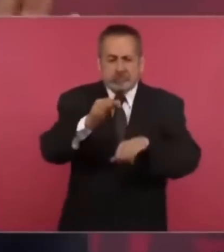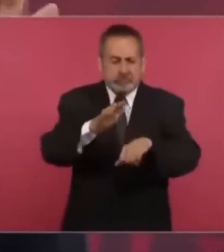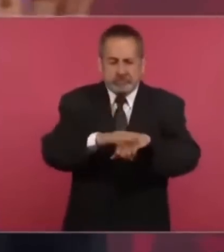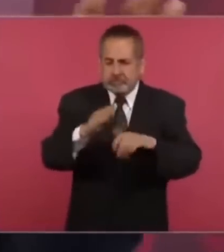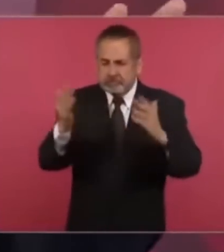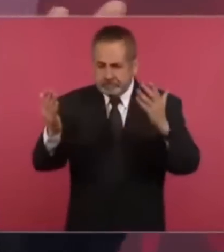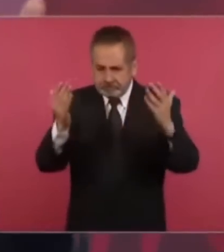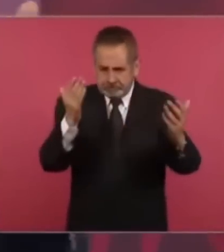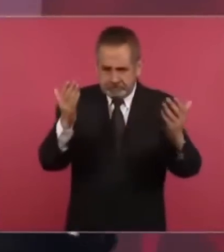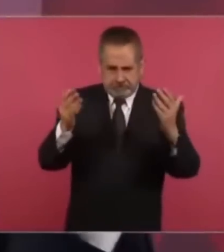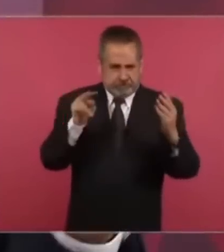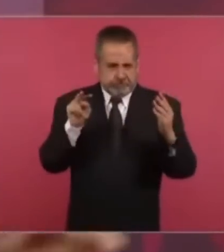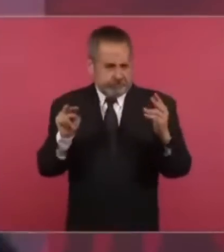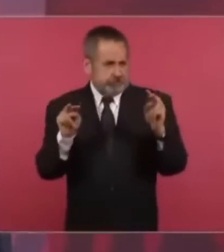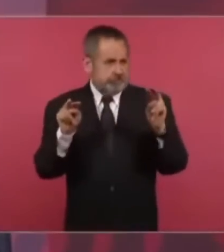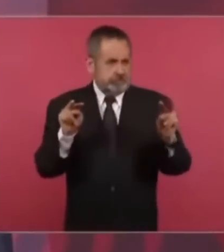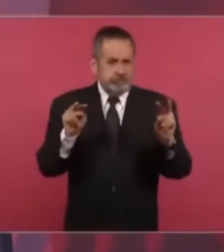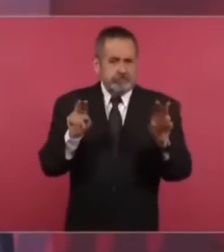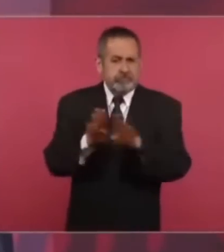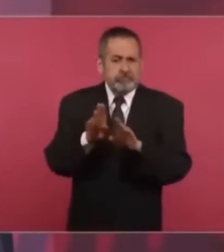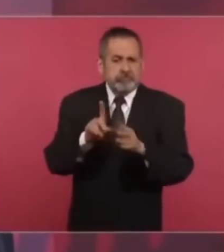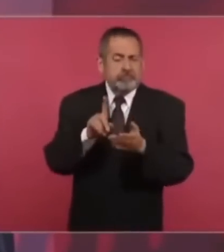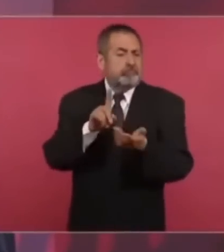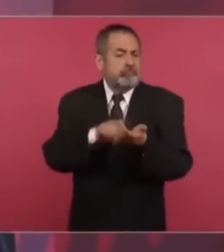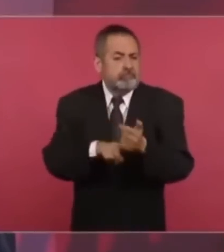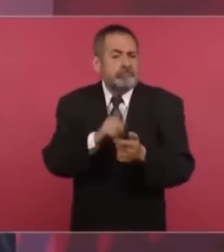ubicando el problema